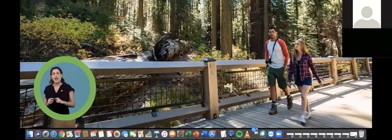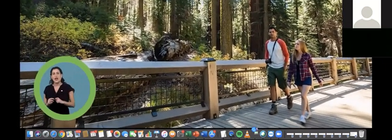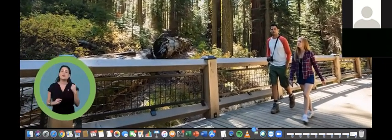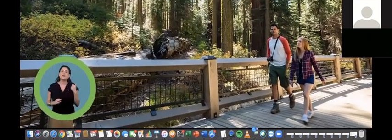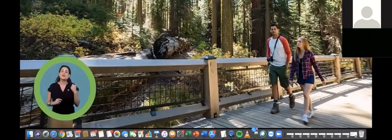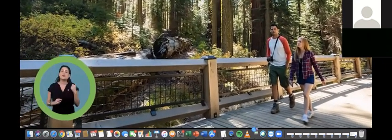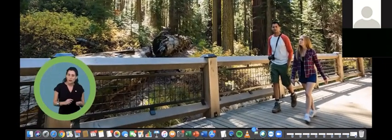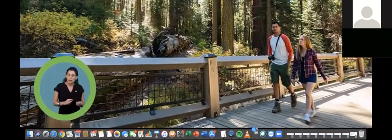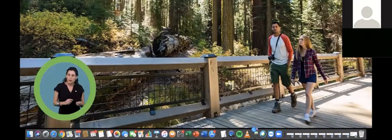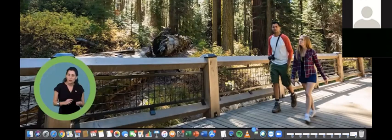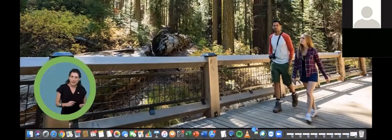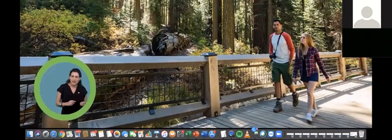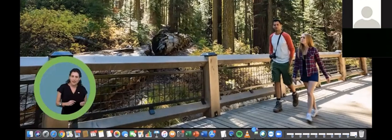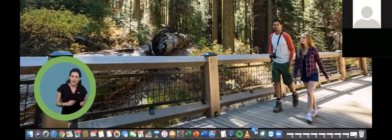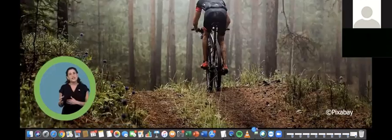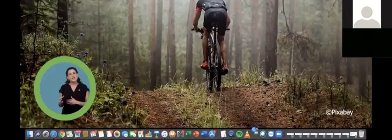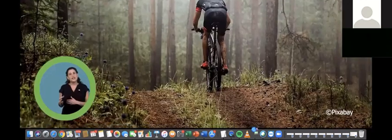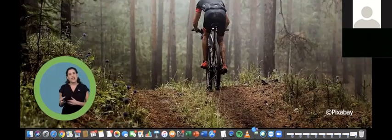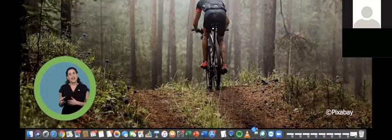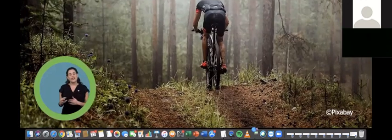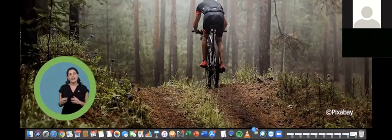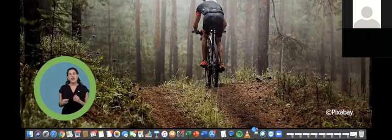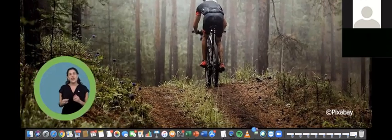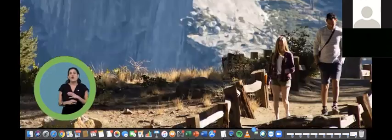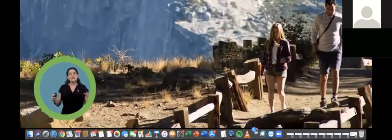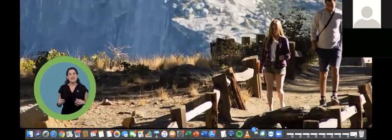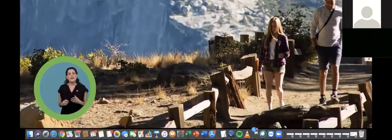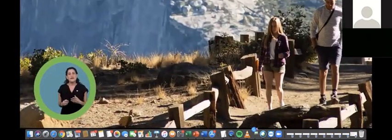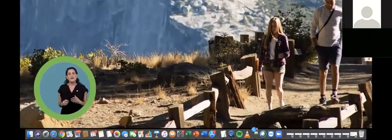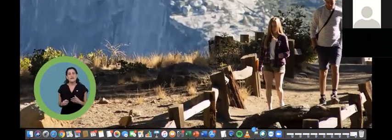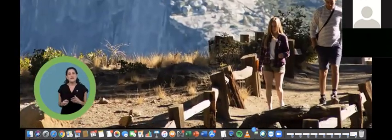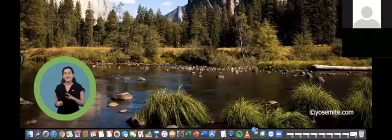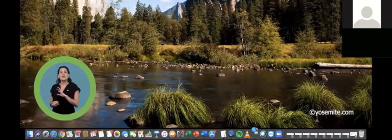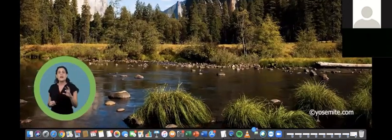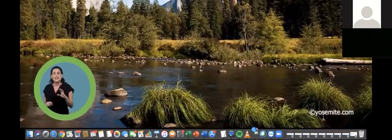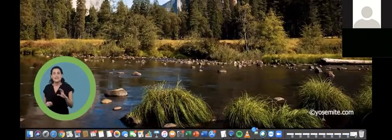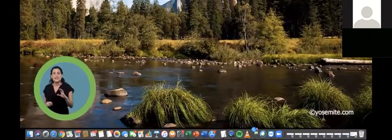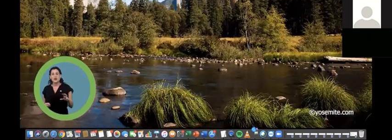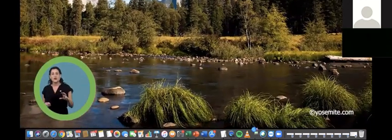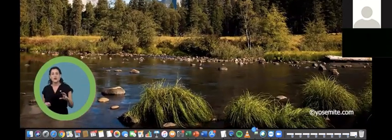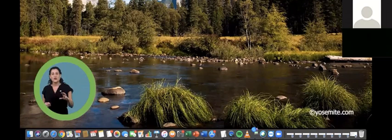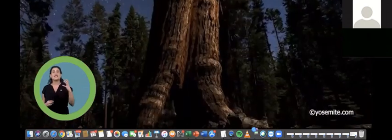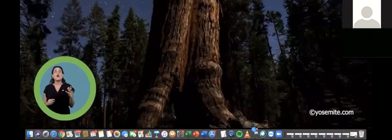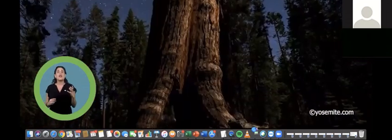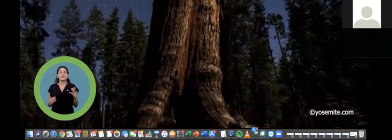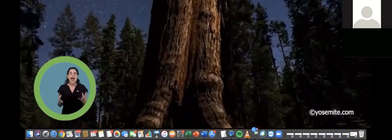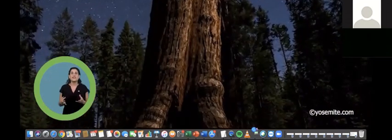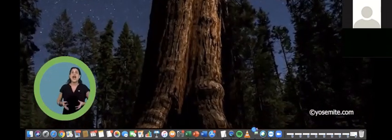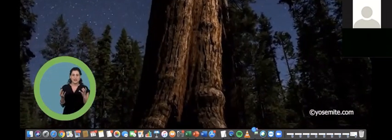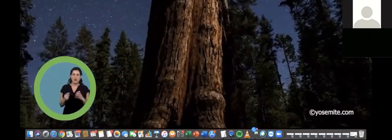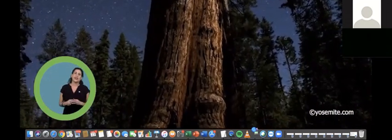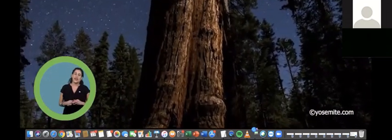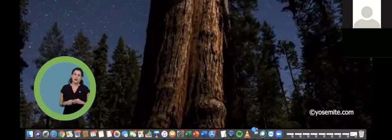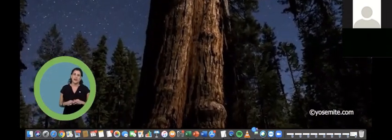bicicleta, o gozar solamente de la vista de los espectaculares lagos y las secoyas, que son estos árboles altísimos que hay que